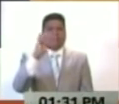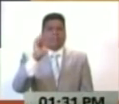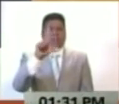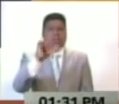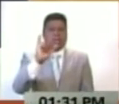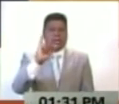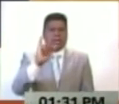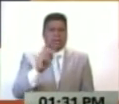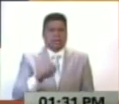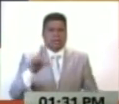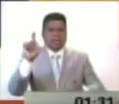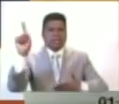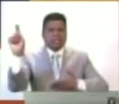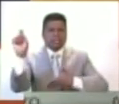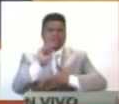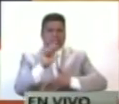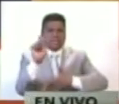Telesur TV.